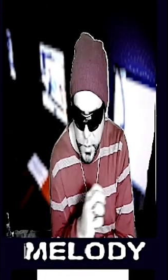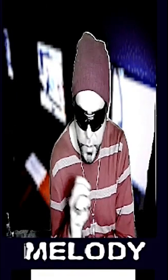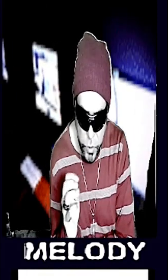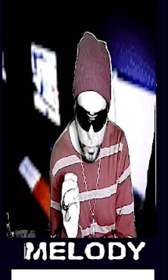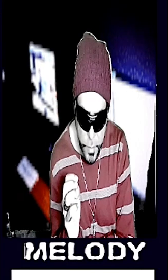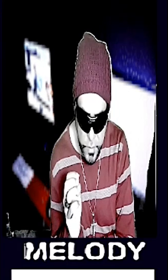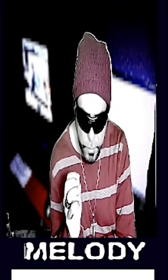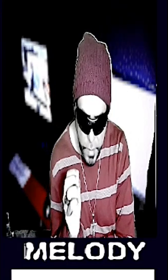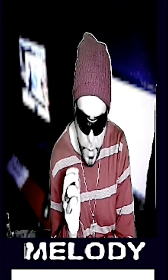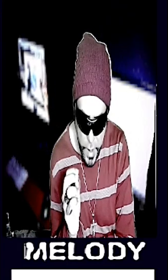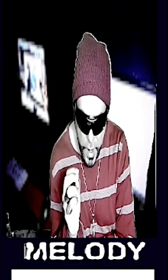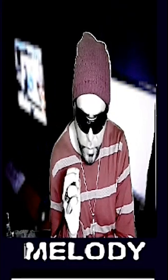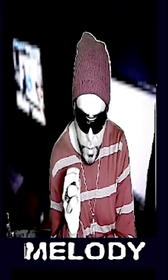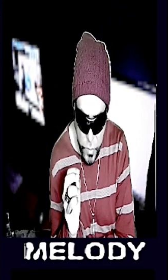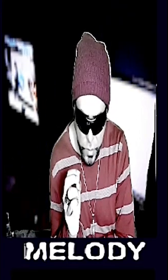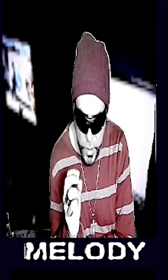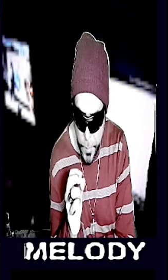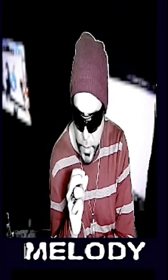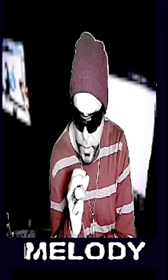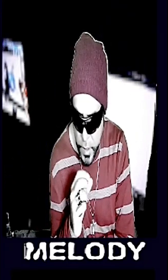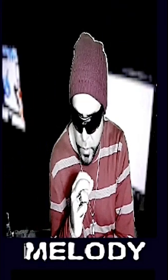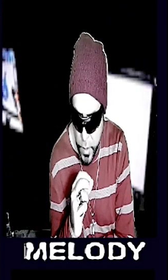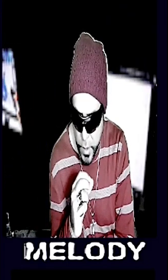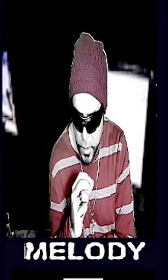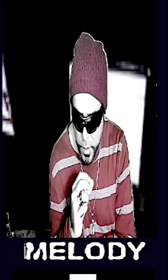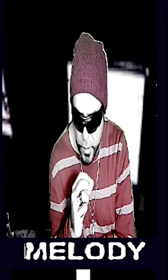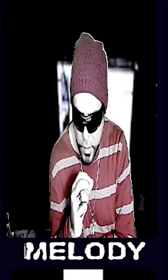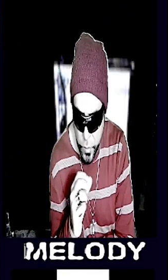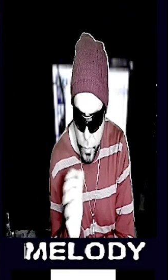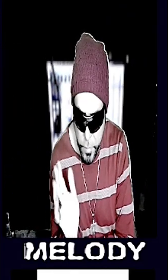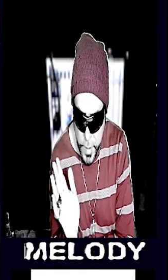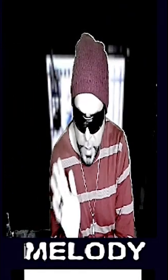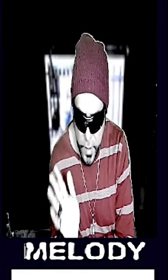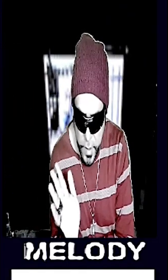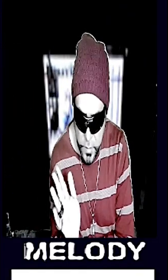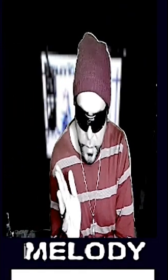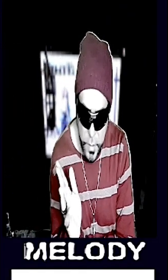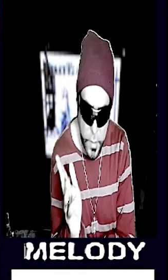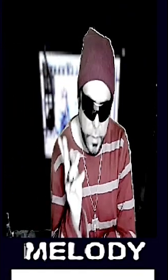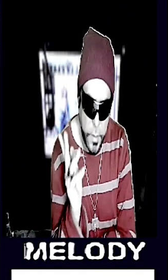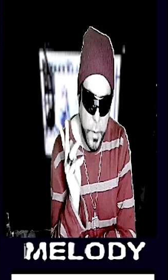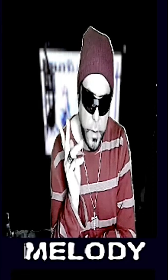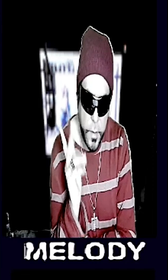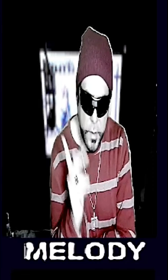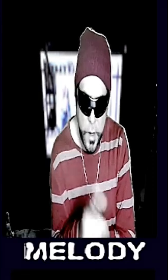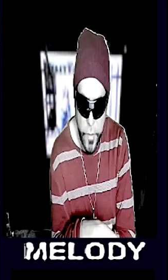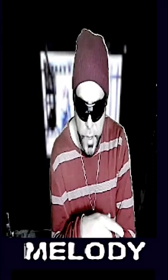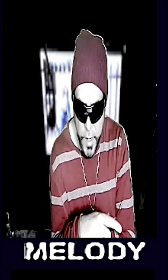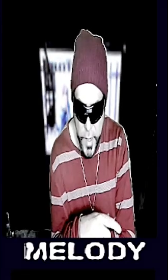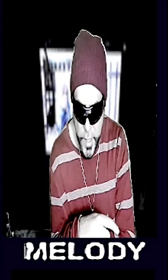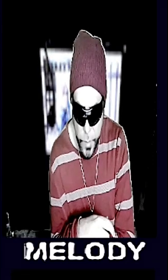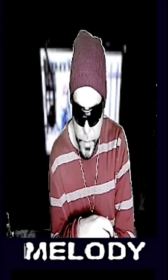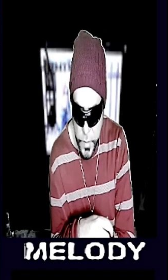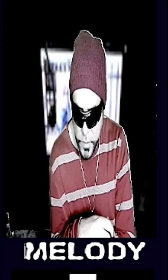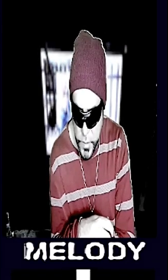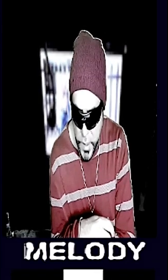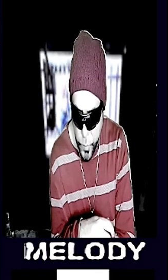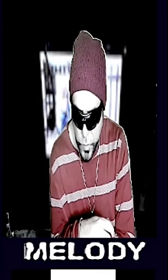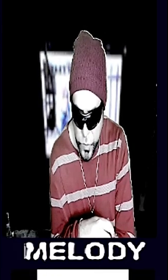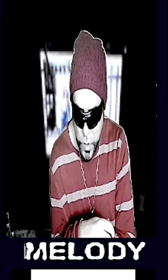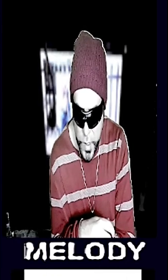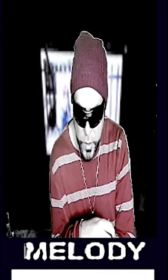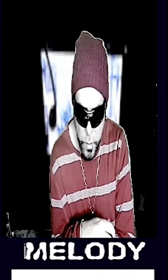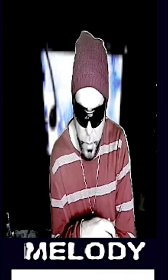Samuel García decidió participar Aunque el sueño únicamente le duró 20 días para la fallera que ó